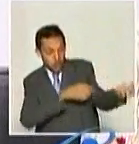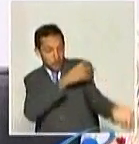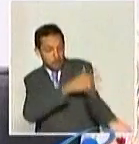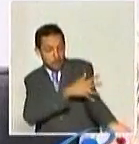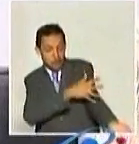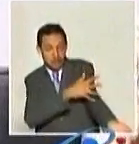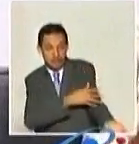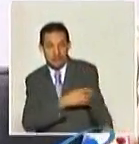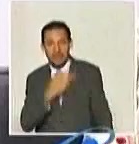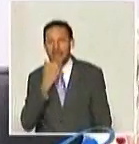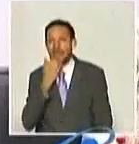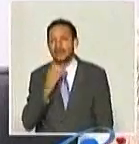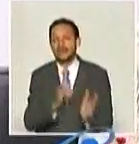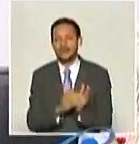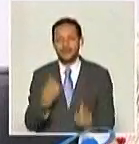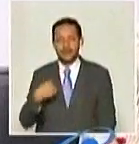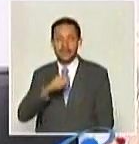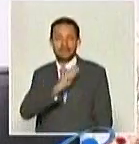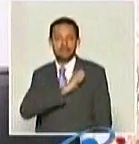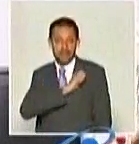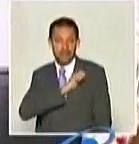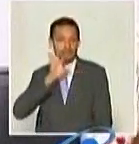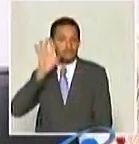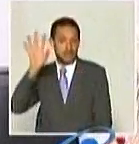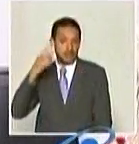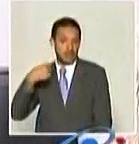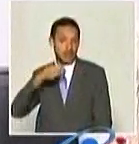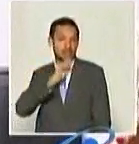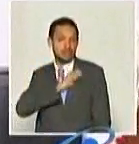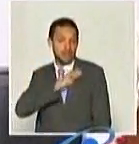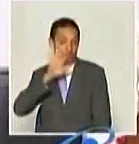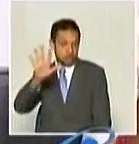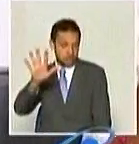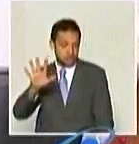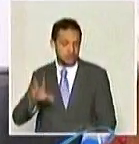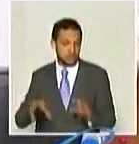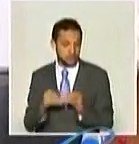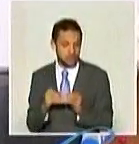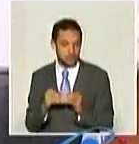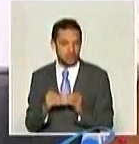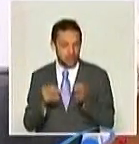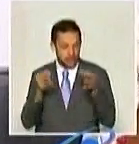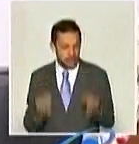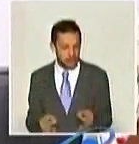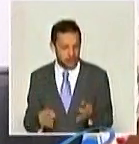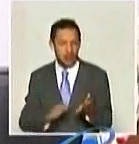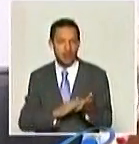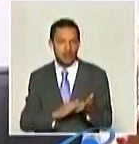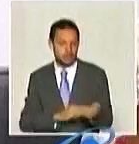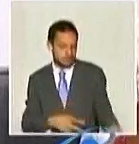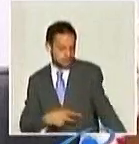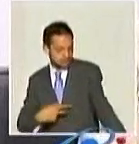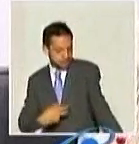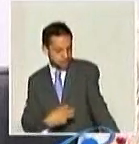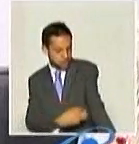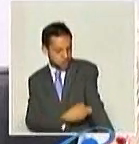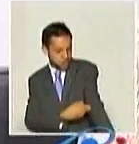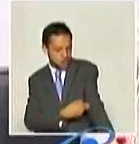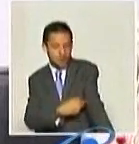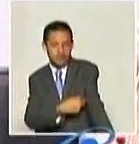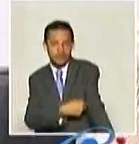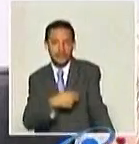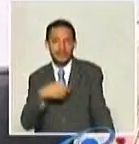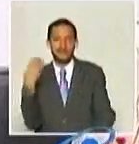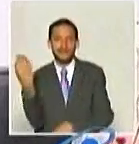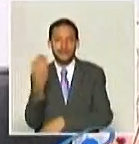por ejemplo, hay una técnica para colocar, hay máquina para colocar el ozono directo en la vena. Aquí en Colombia,